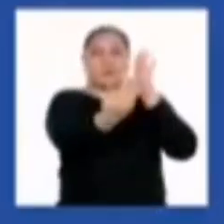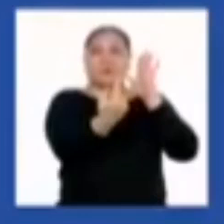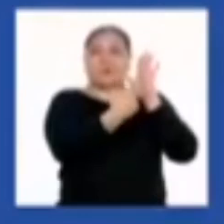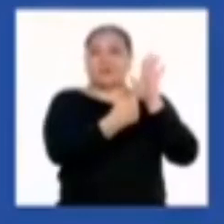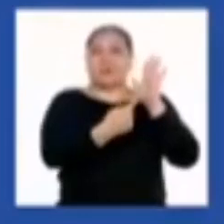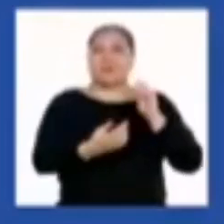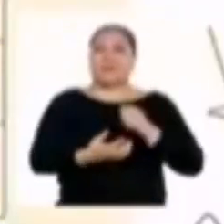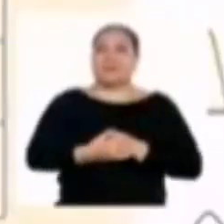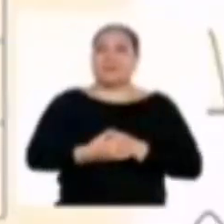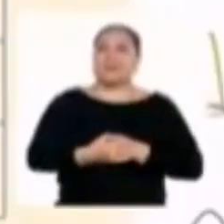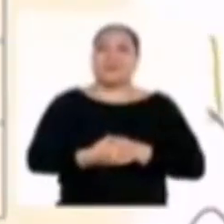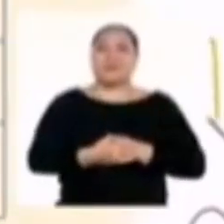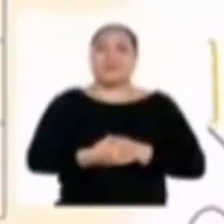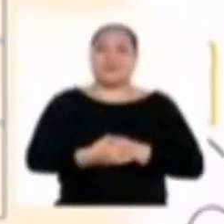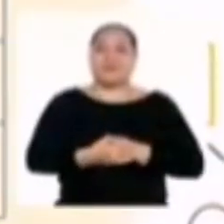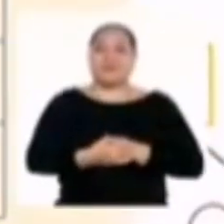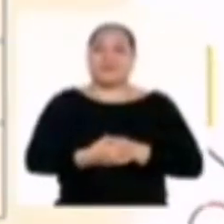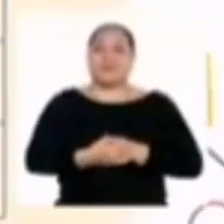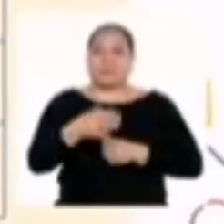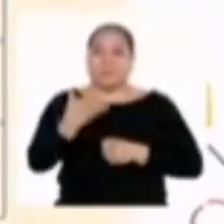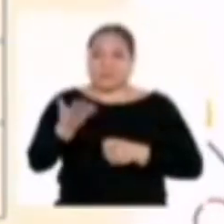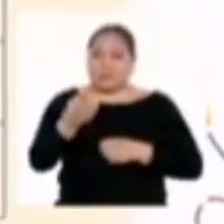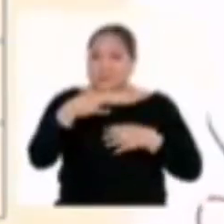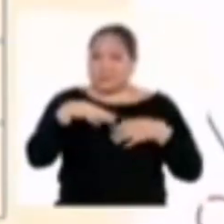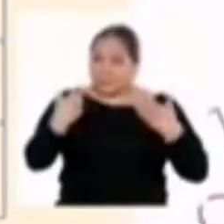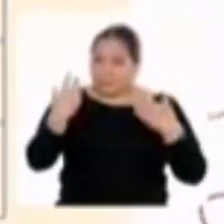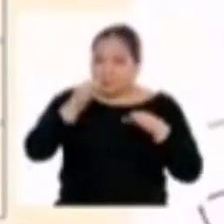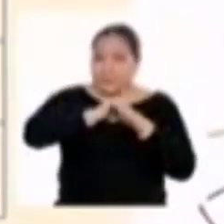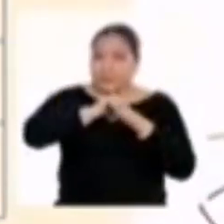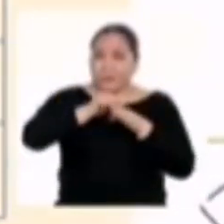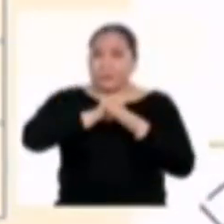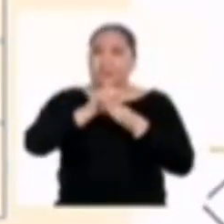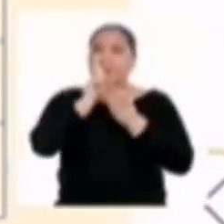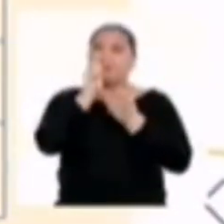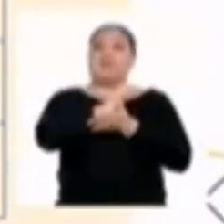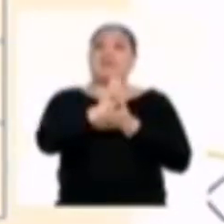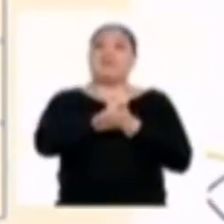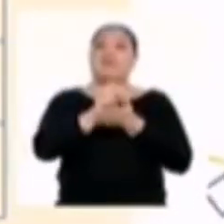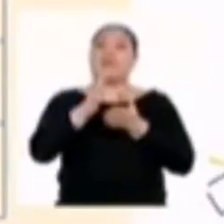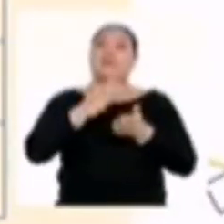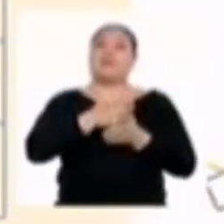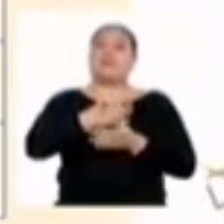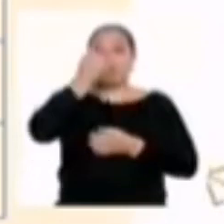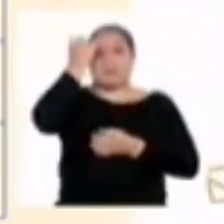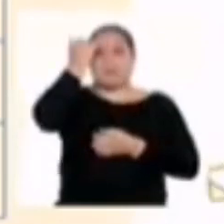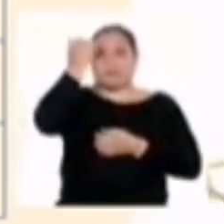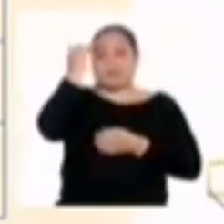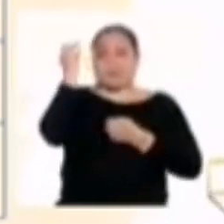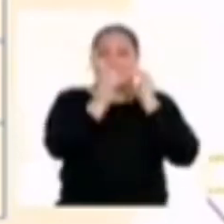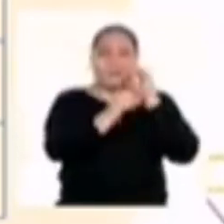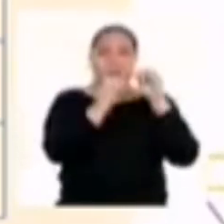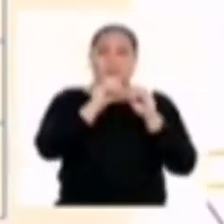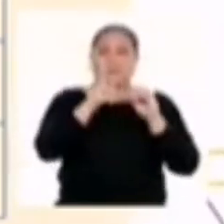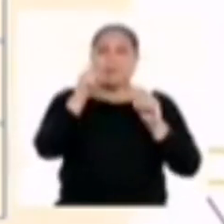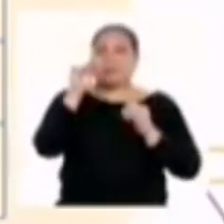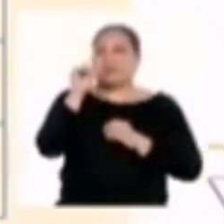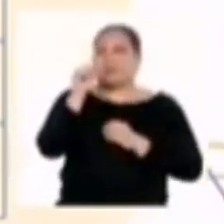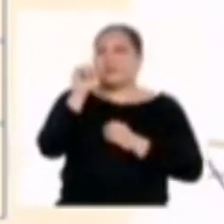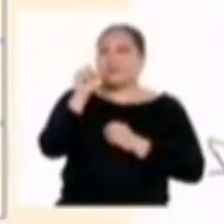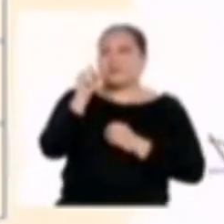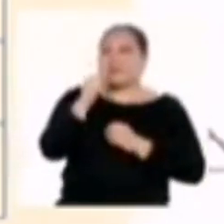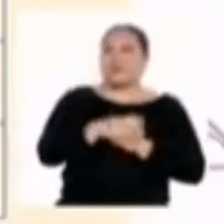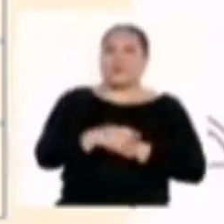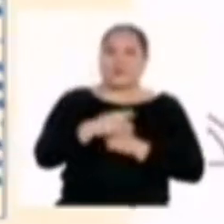esquema. A ver, para ir practicando, voy a ir llenando el cuadro con mis ideas. Plantearé mi tesis y mis